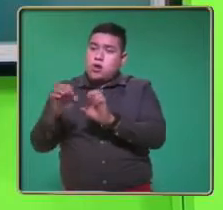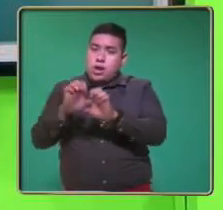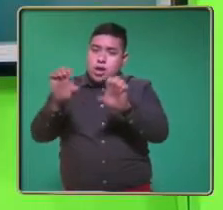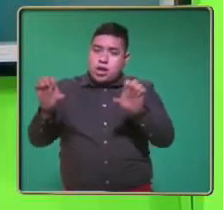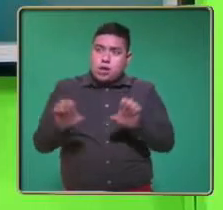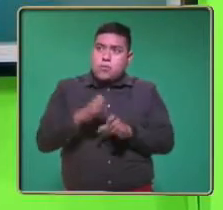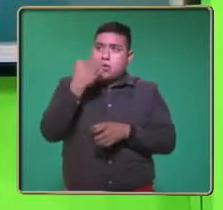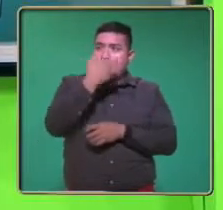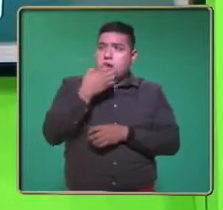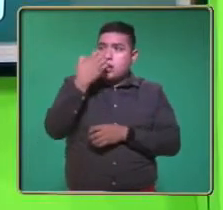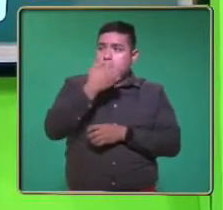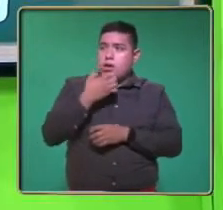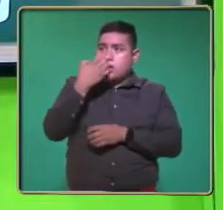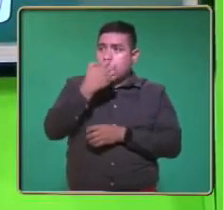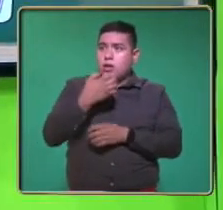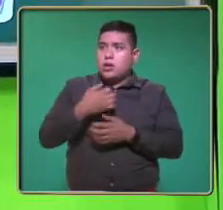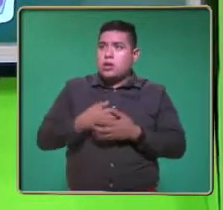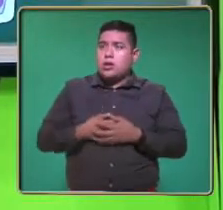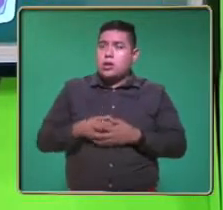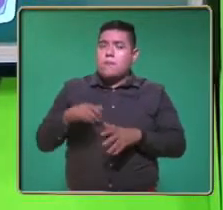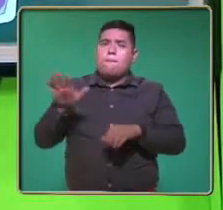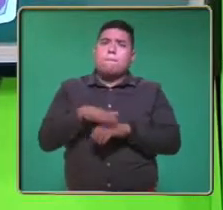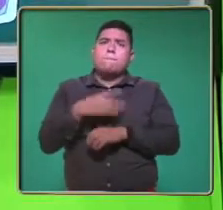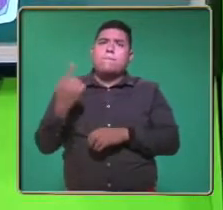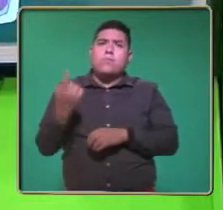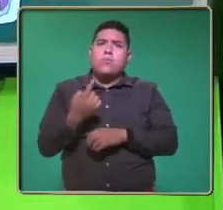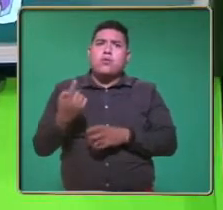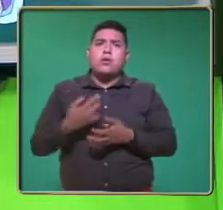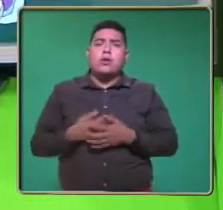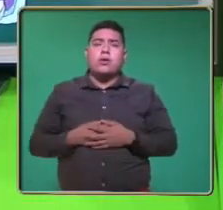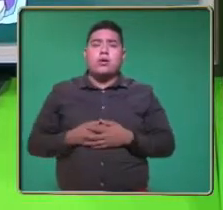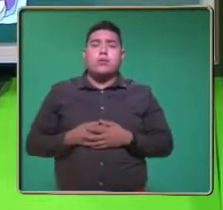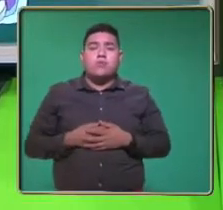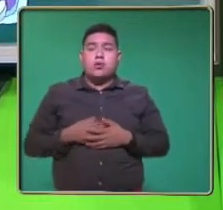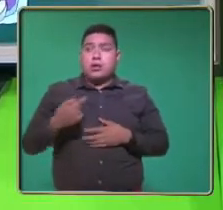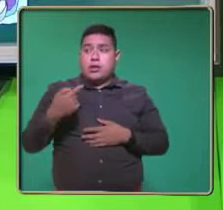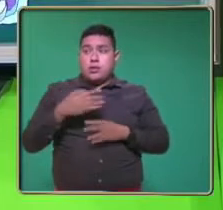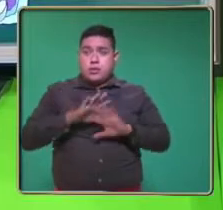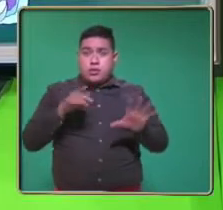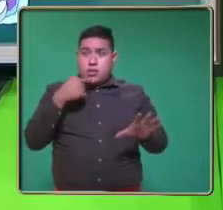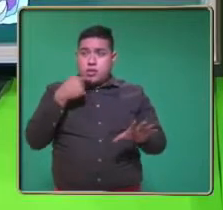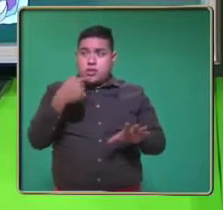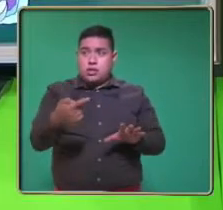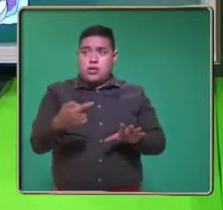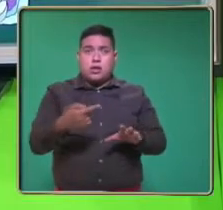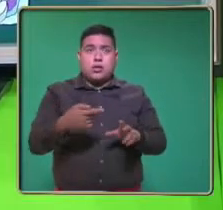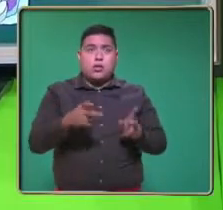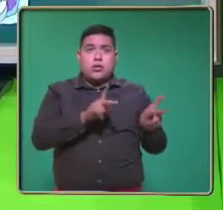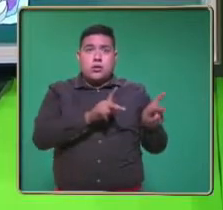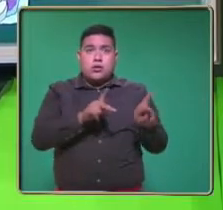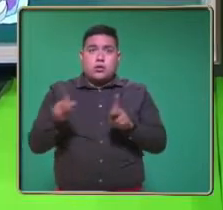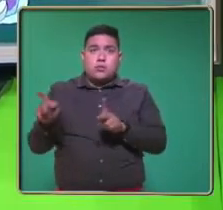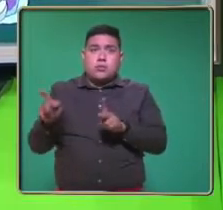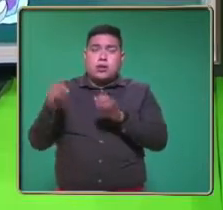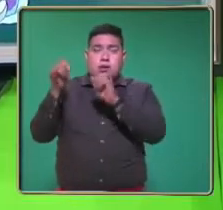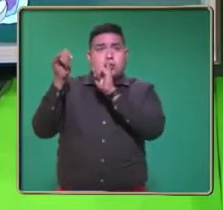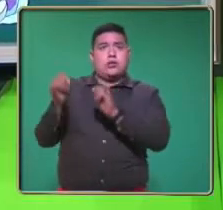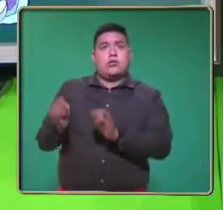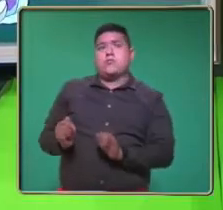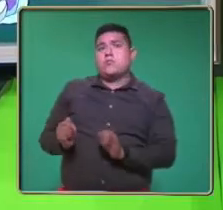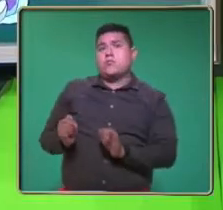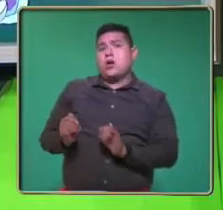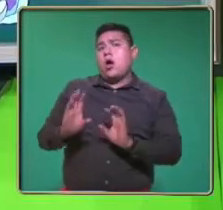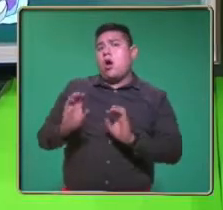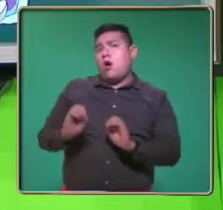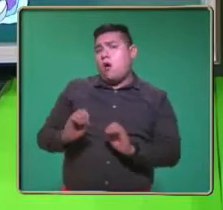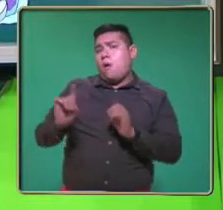de la escuela y de apoyo. ¿Por qué? Pues por lo mismo que te comentamos, estos planes de intervención, estas